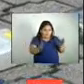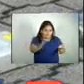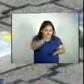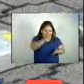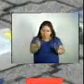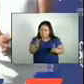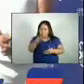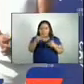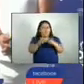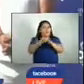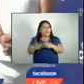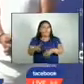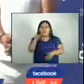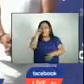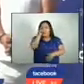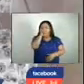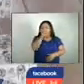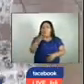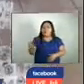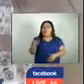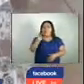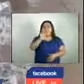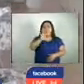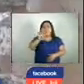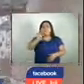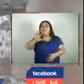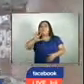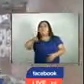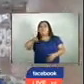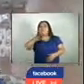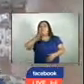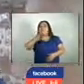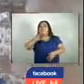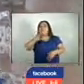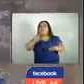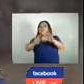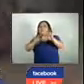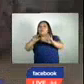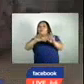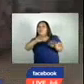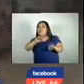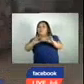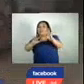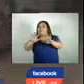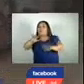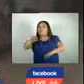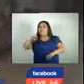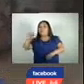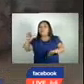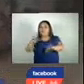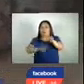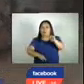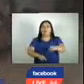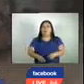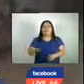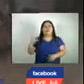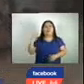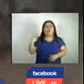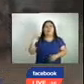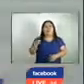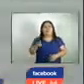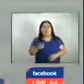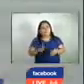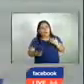tipos de drogas valoradas en 545 millones 209 mil 85 dólares. El director de la Policía